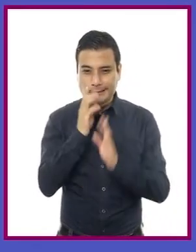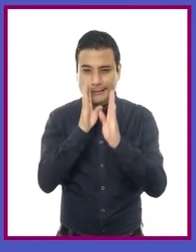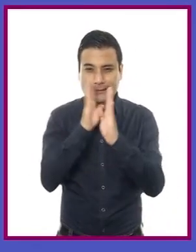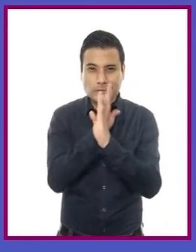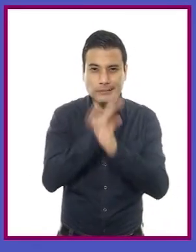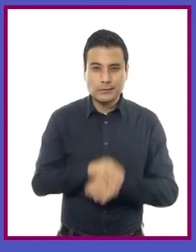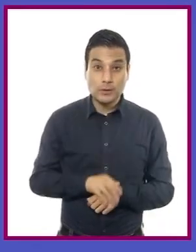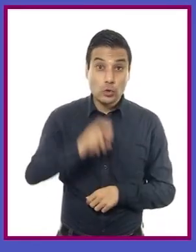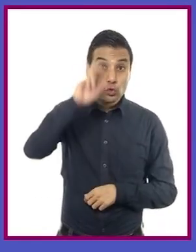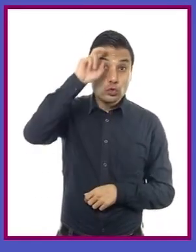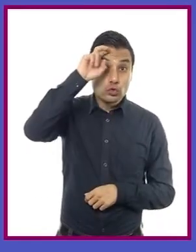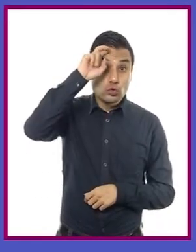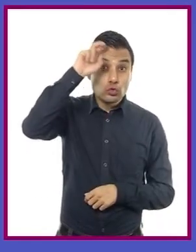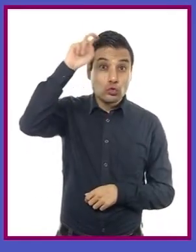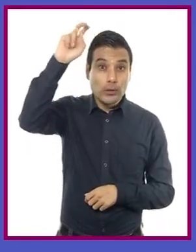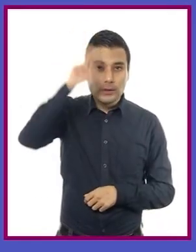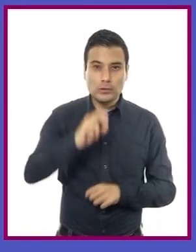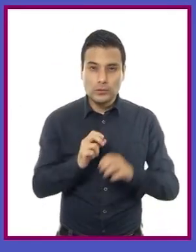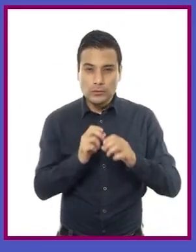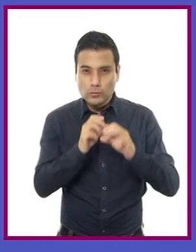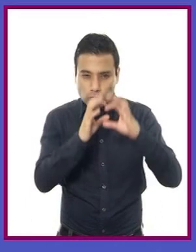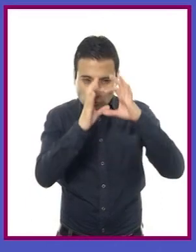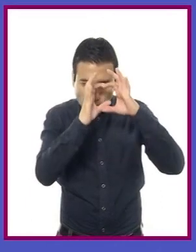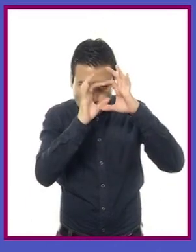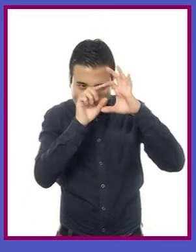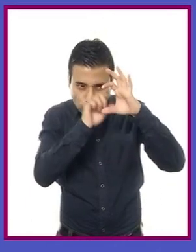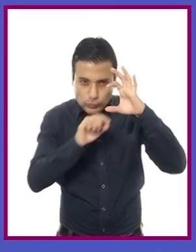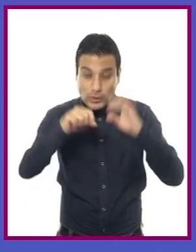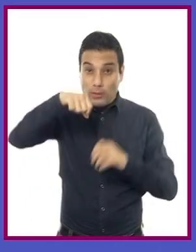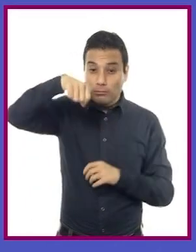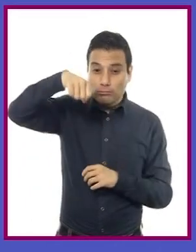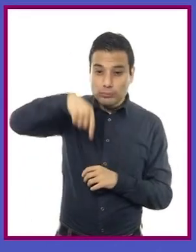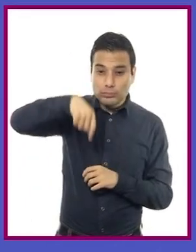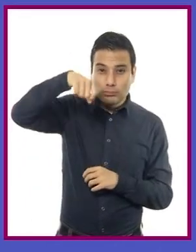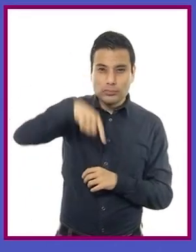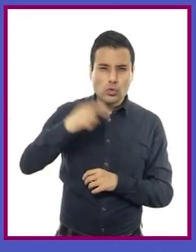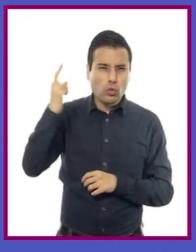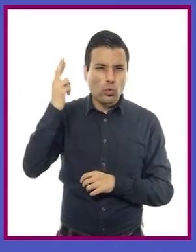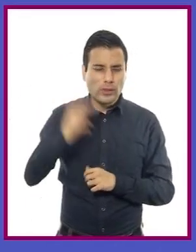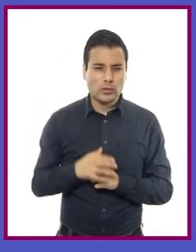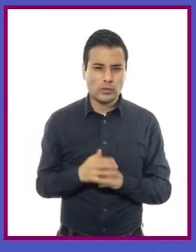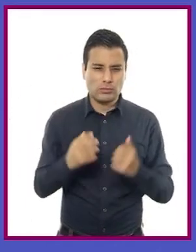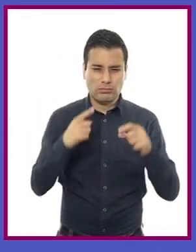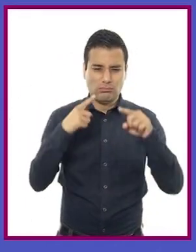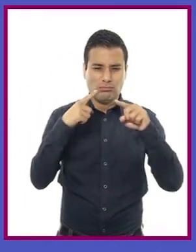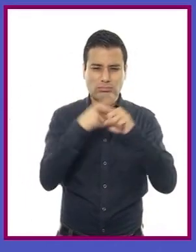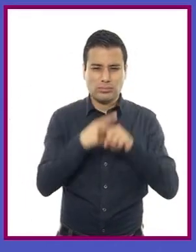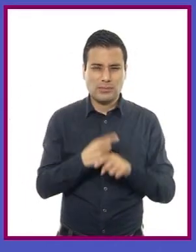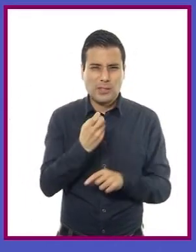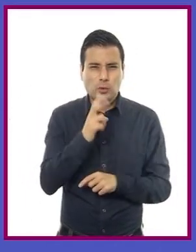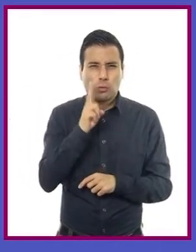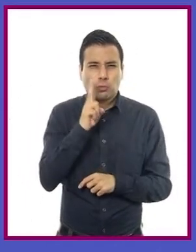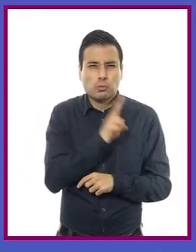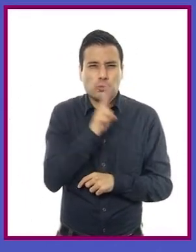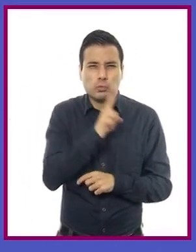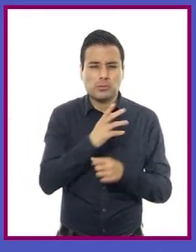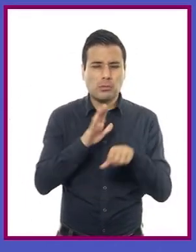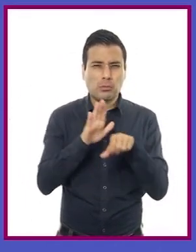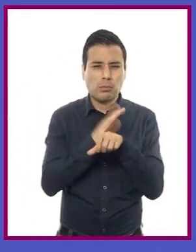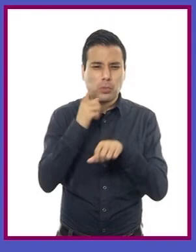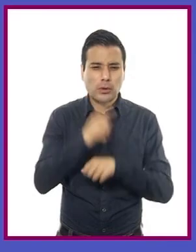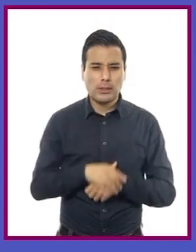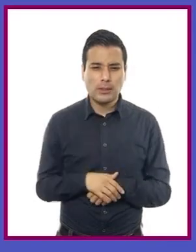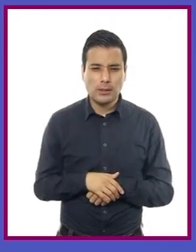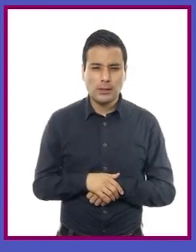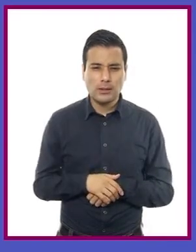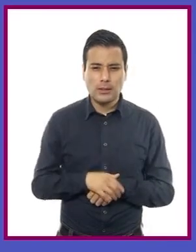del sueño, gotea estrellas de ruidos inconexos. ¿Para qué este hilo de aire con ecos? Ya